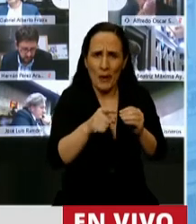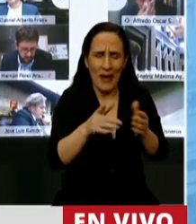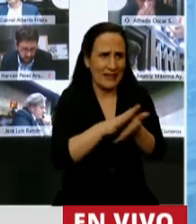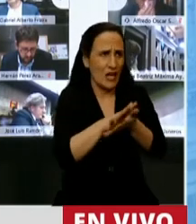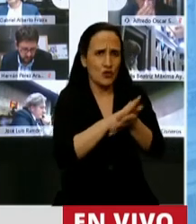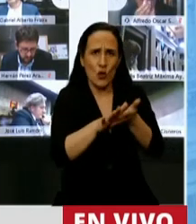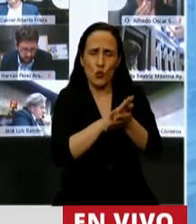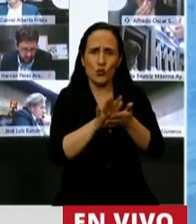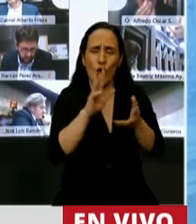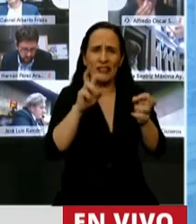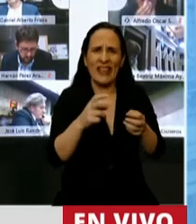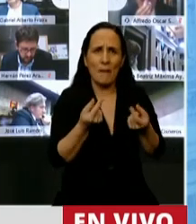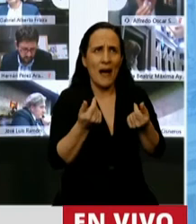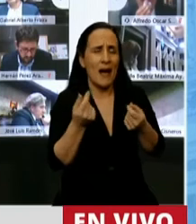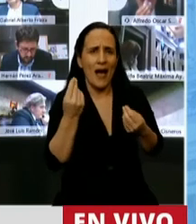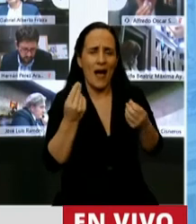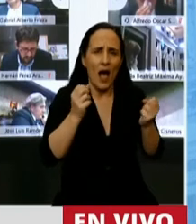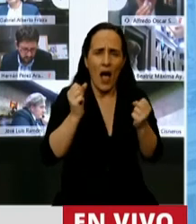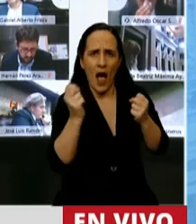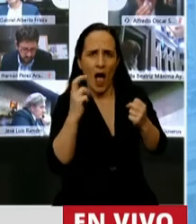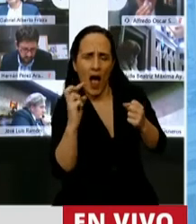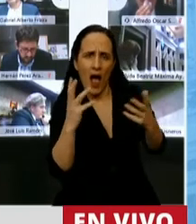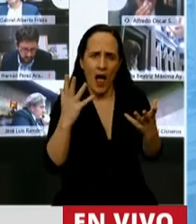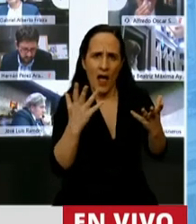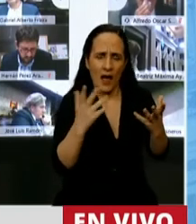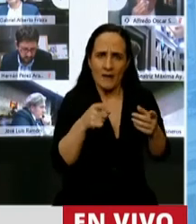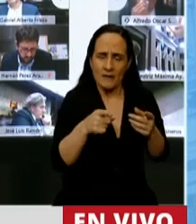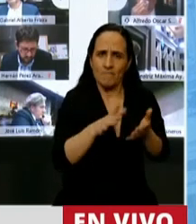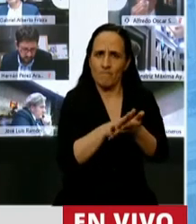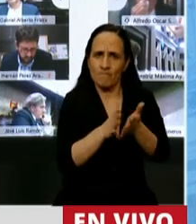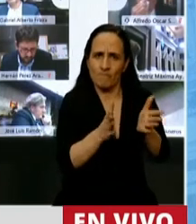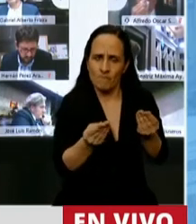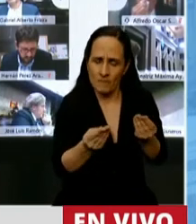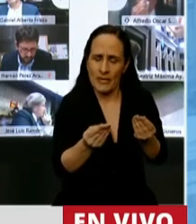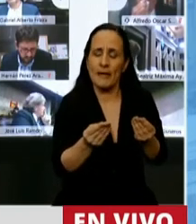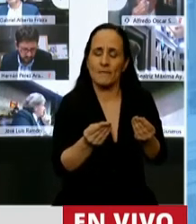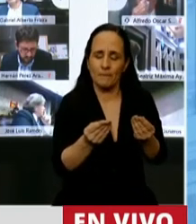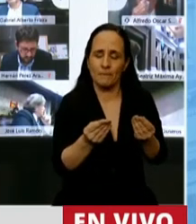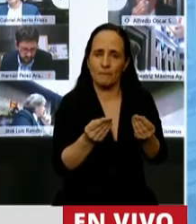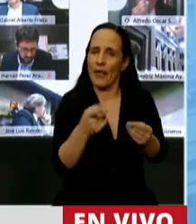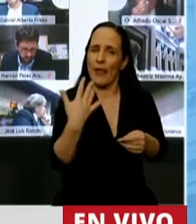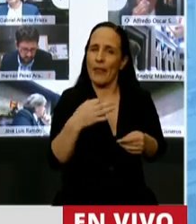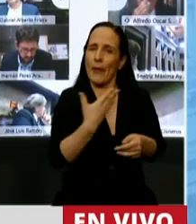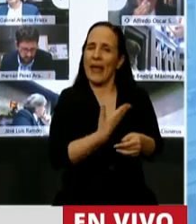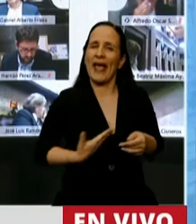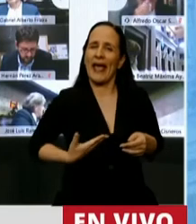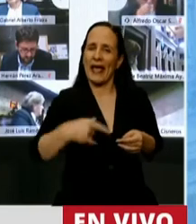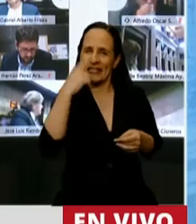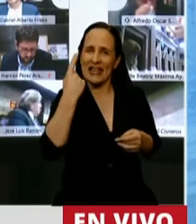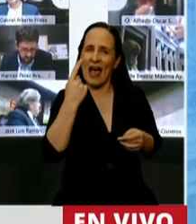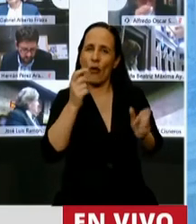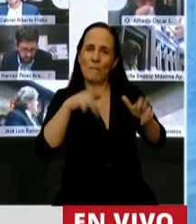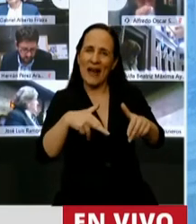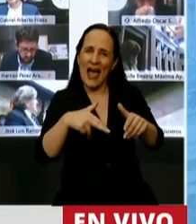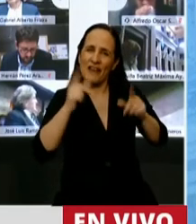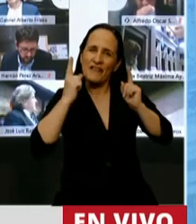en la Argentina, y esto requiere de alguna manera que podamos estructurar políticas de Estado con